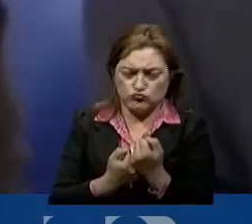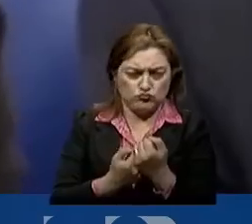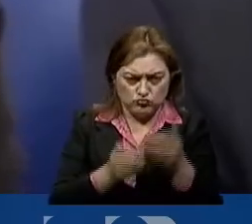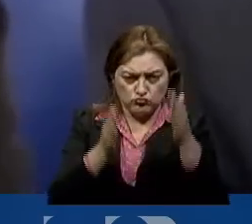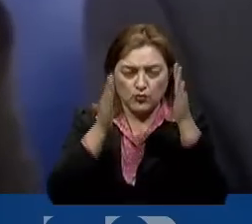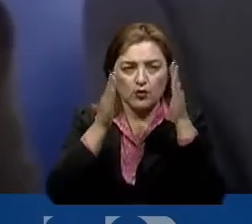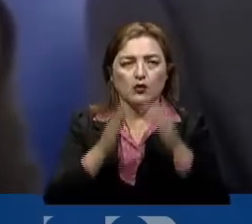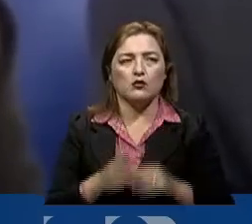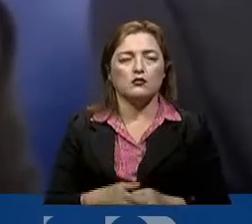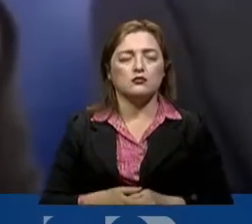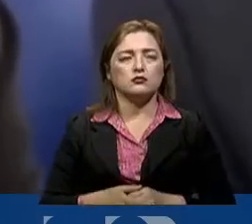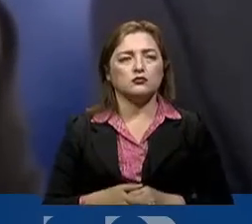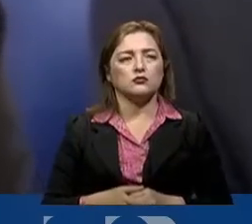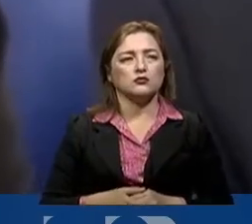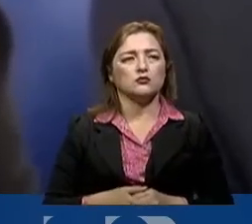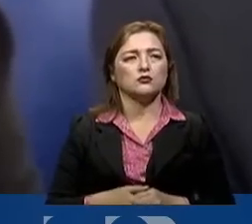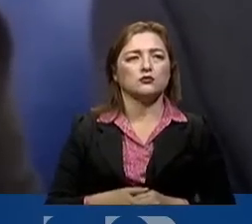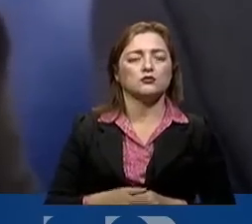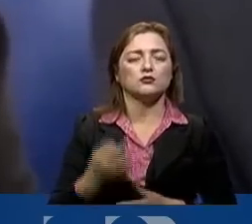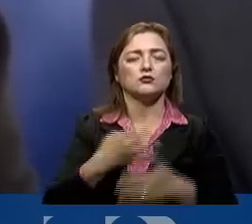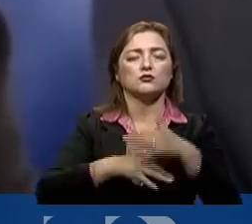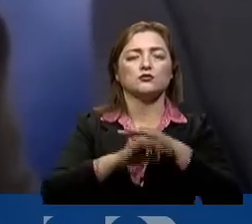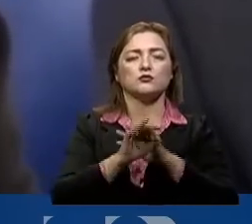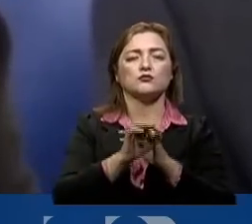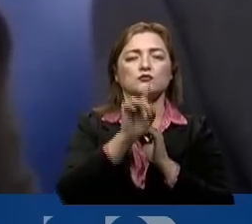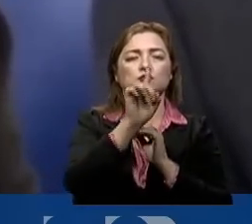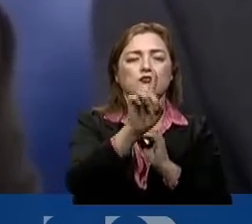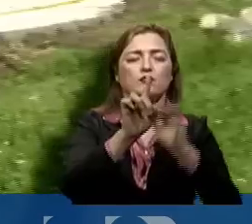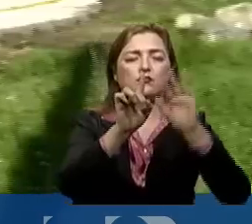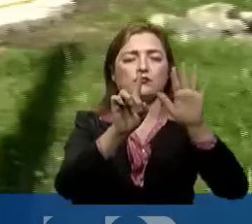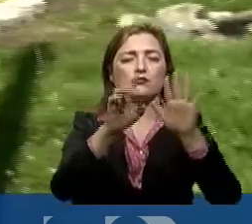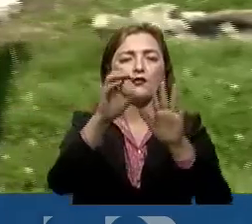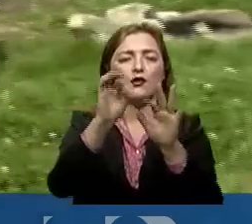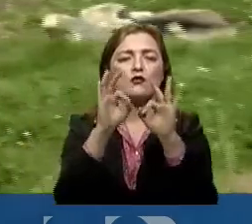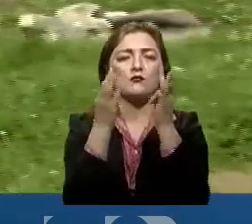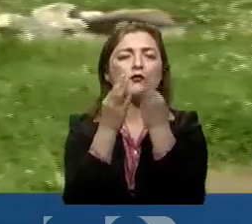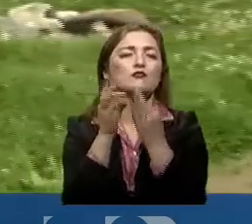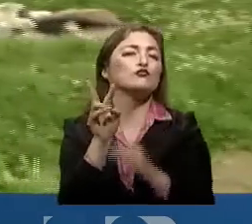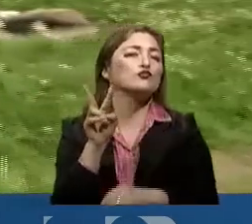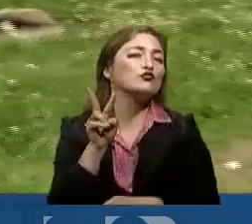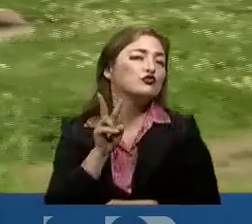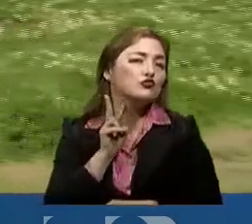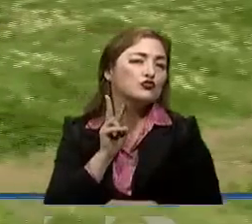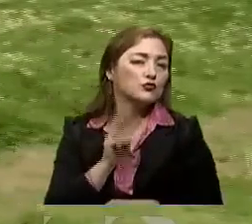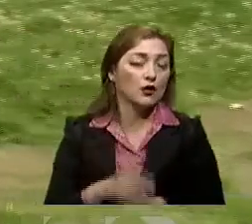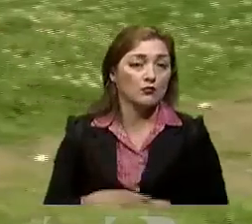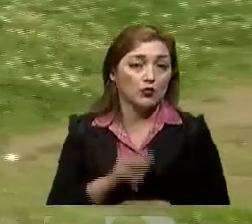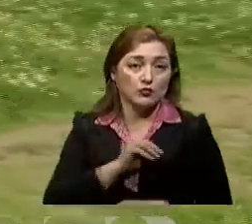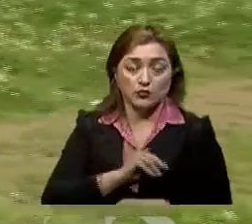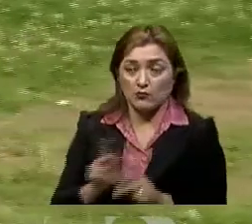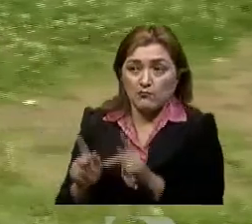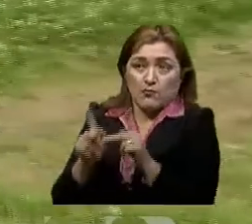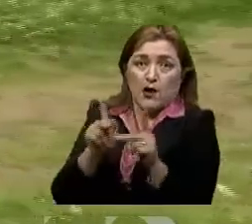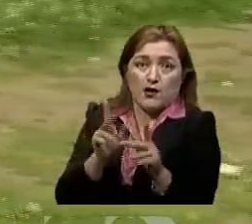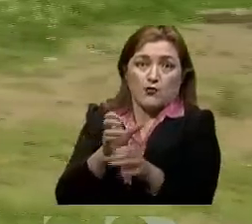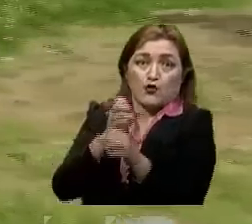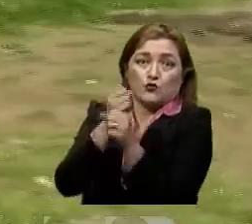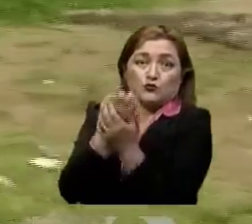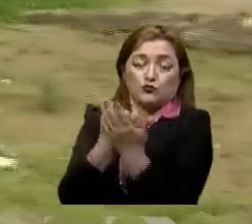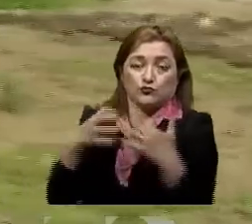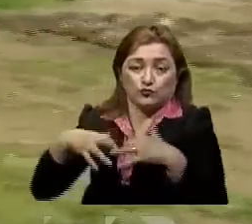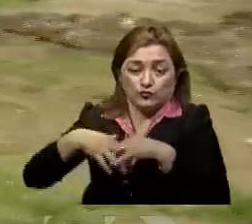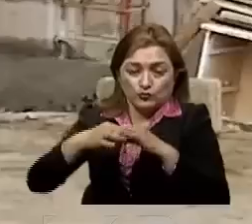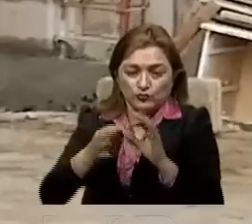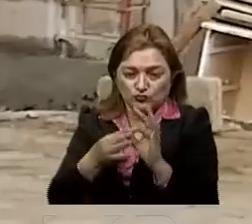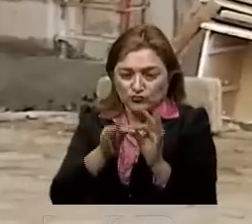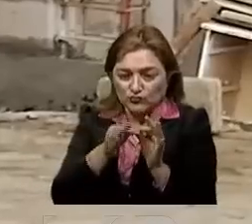Así identificado el universo, son 160 familias damnificadas. El municipio habla de un plan de recuperación económica, vial